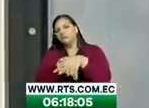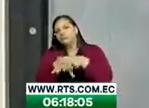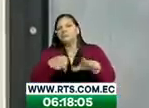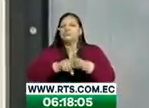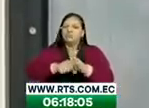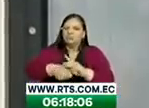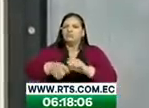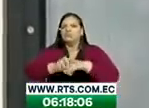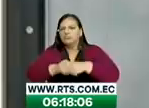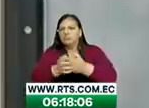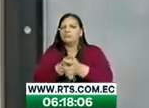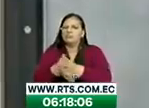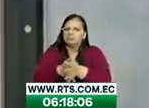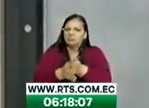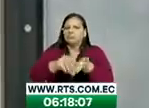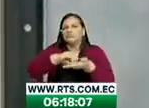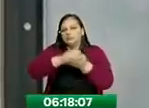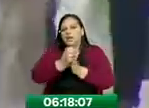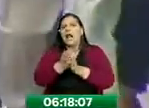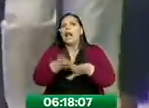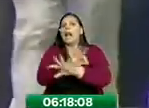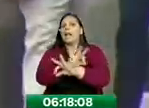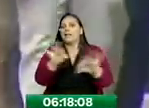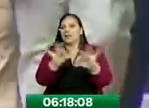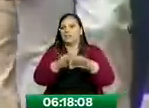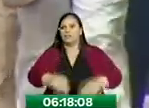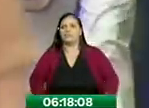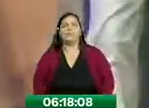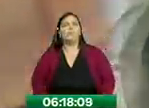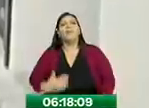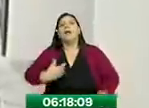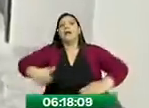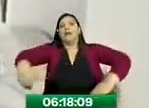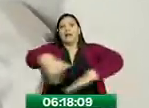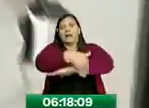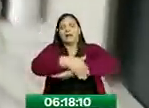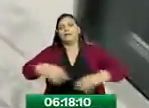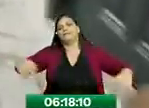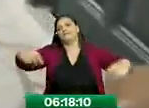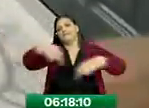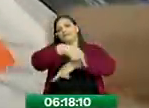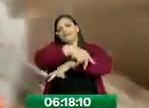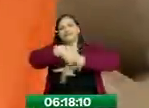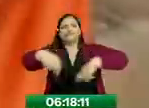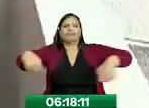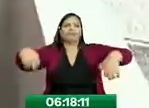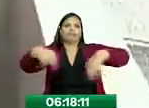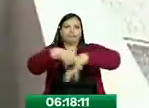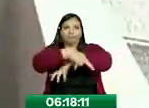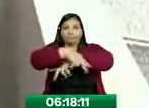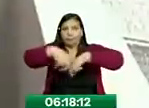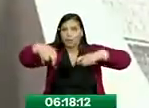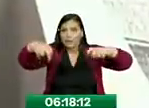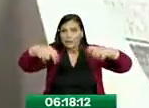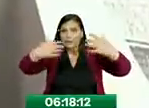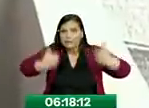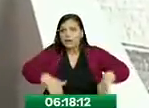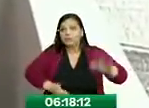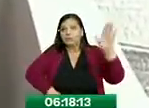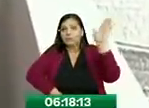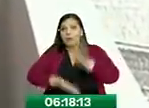en la calle, las personas se pueden arrimar a una superficie contaminada. Por eso es indispensable, al llegar a casa, quitarse la ropa y